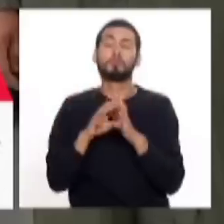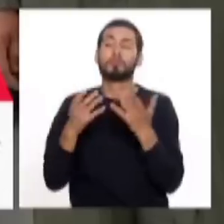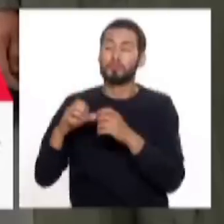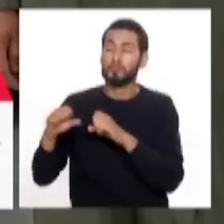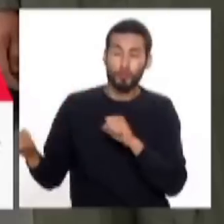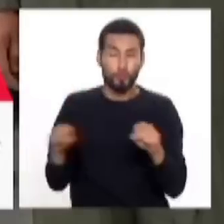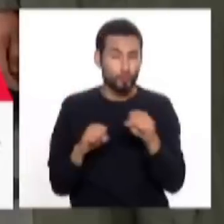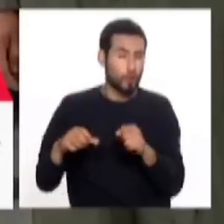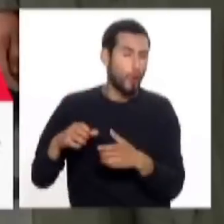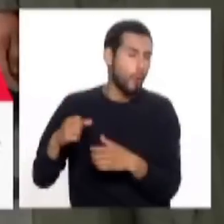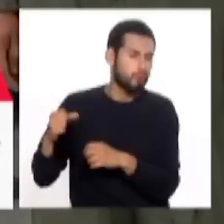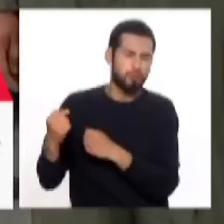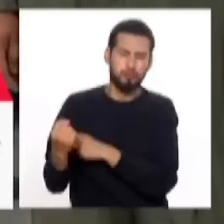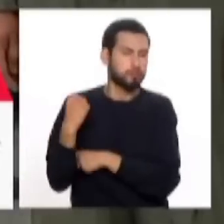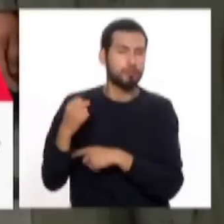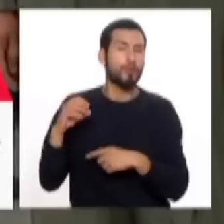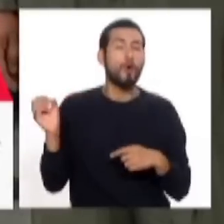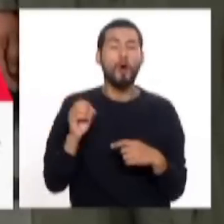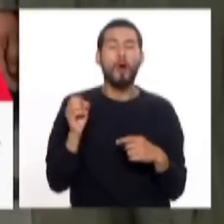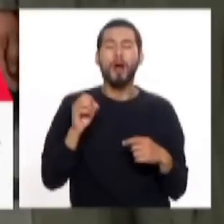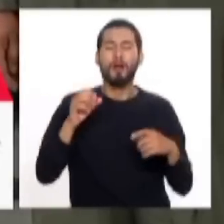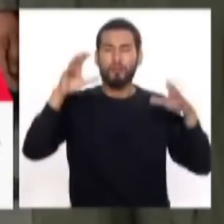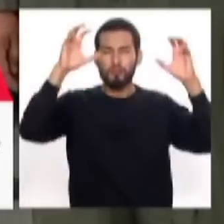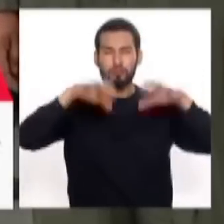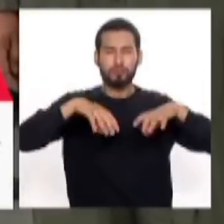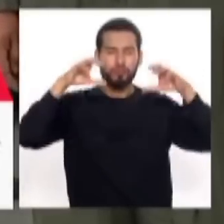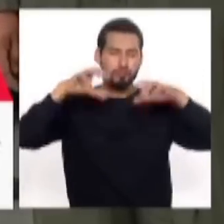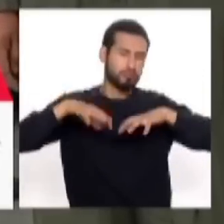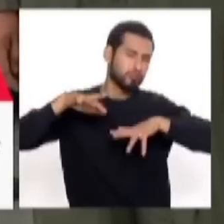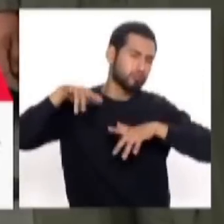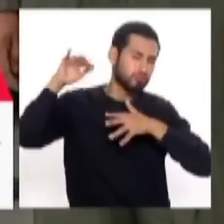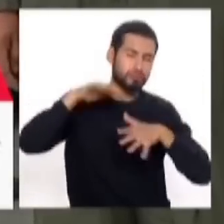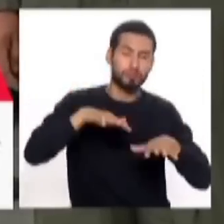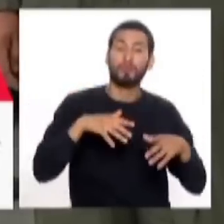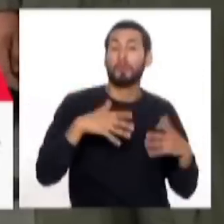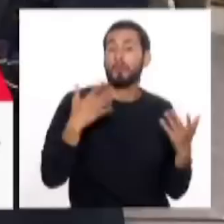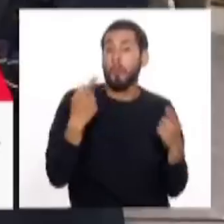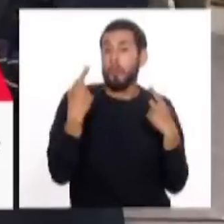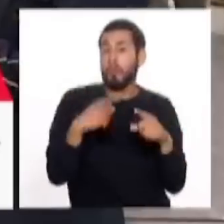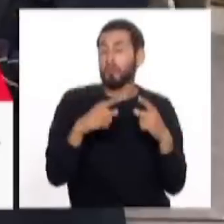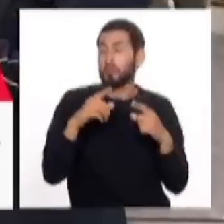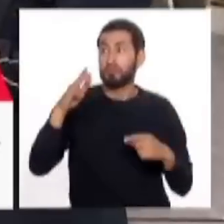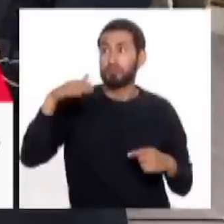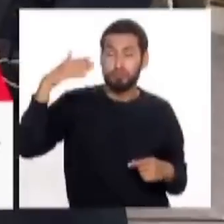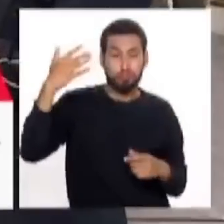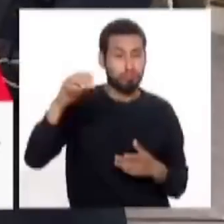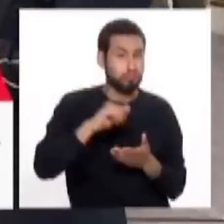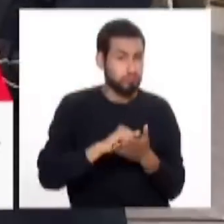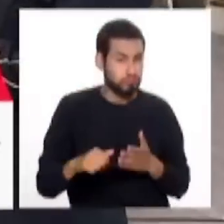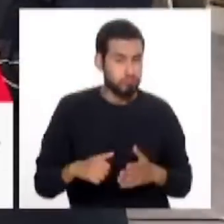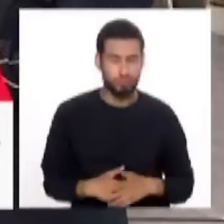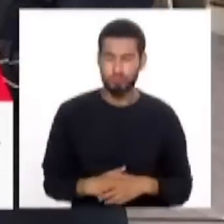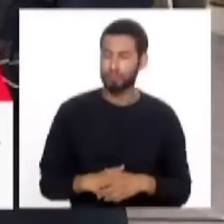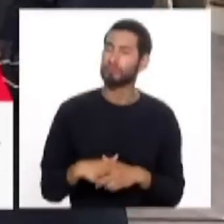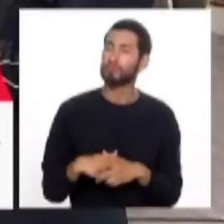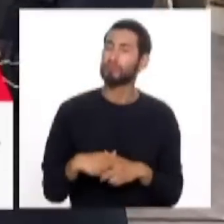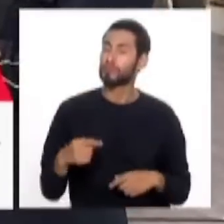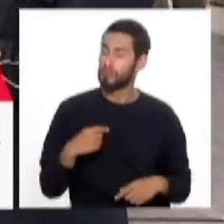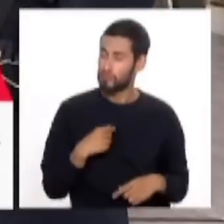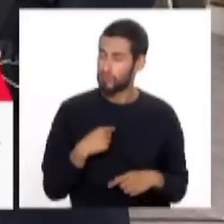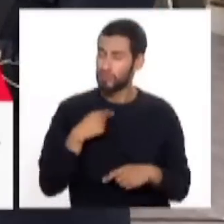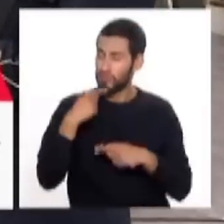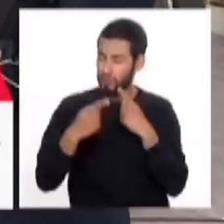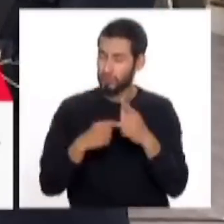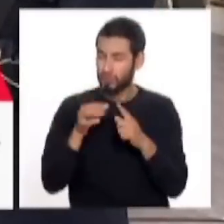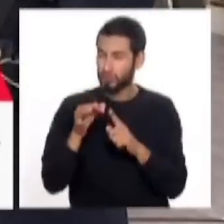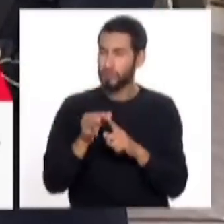el fenómeno del Niño, que podría presentarse en los próximos meses. Quiero destacar en ese